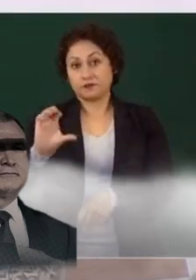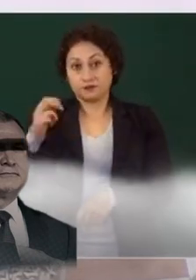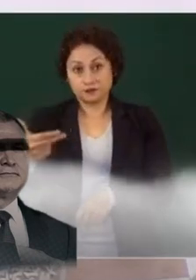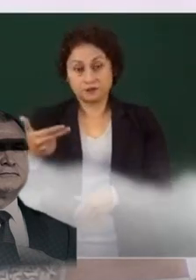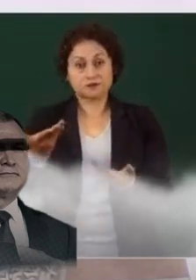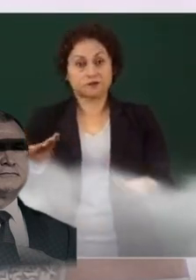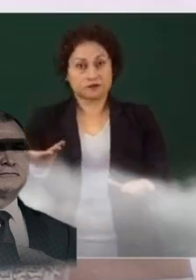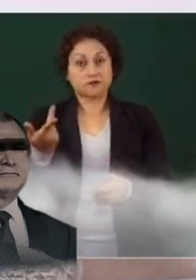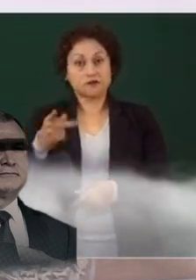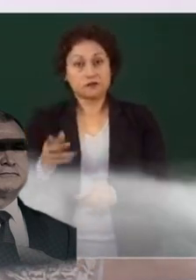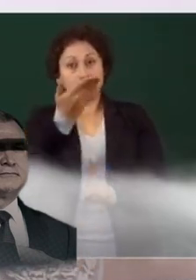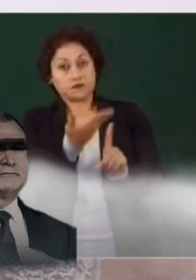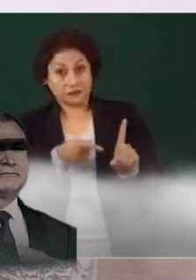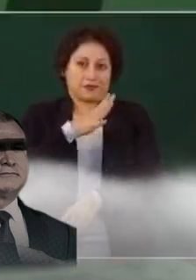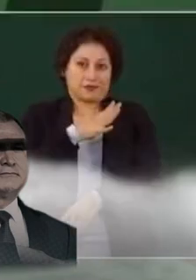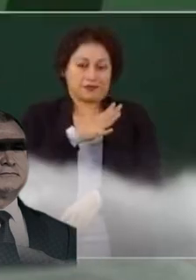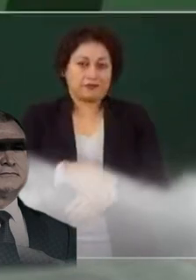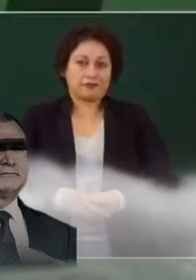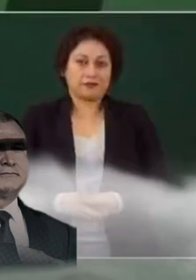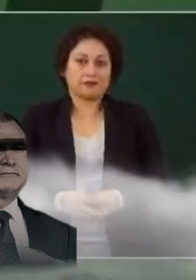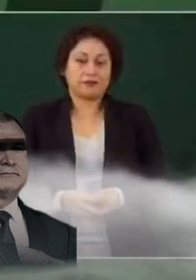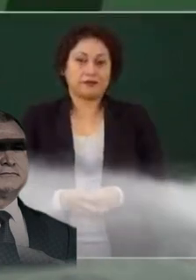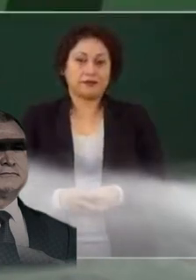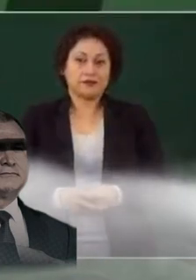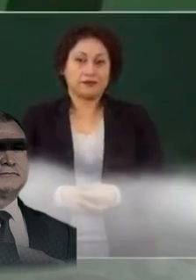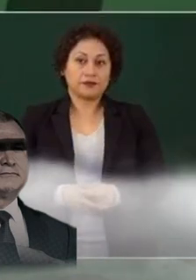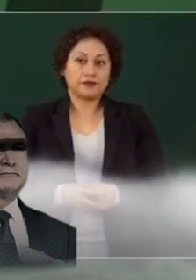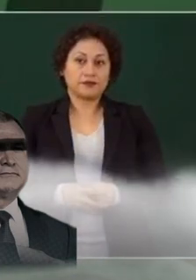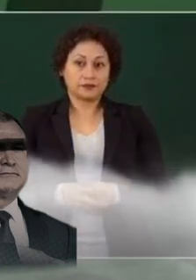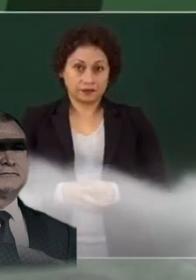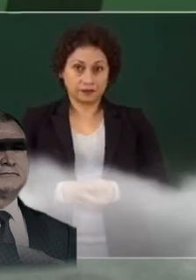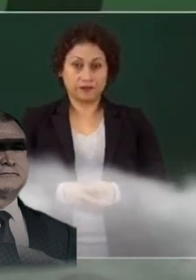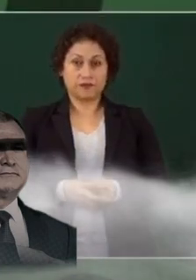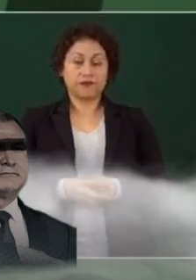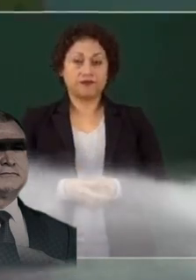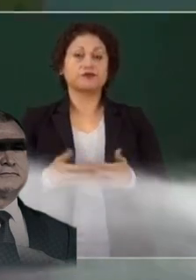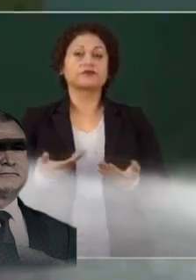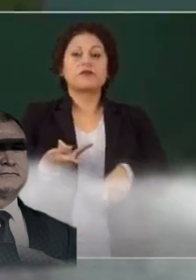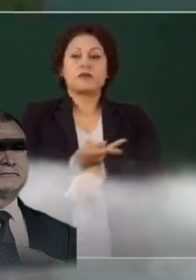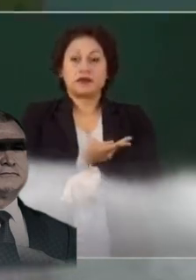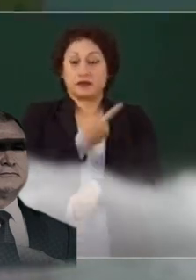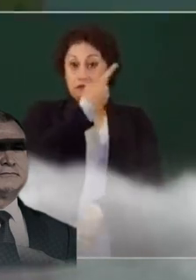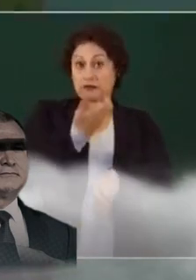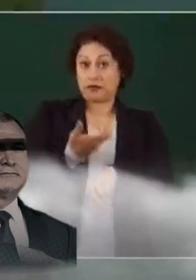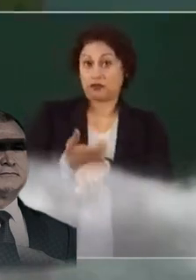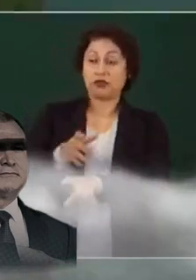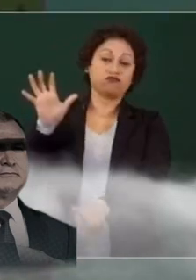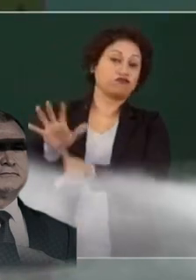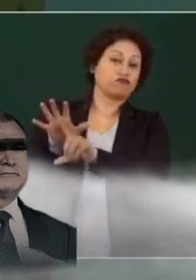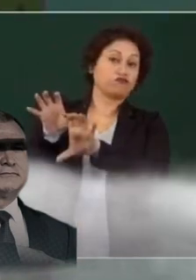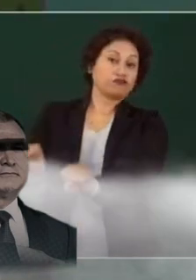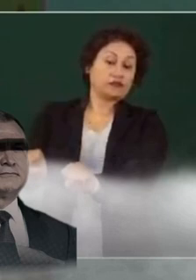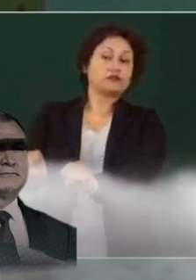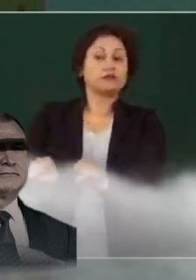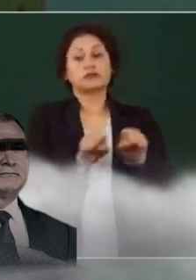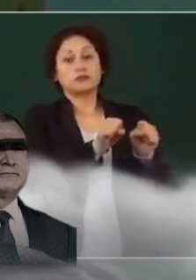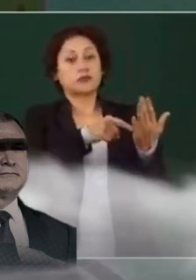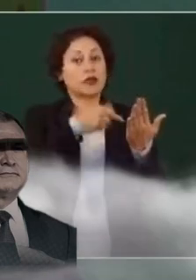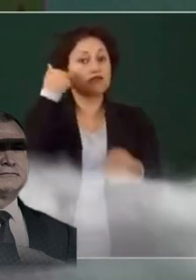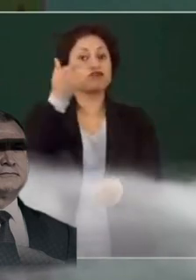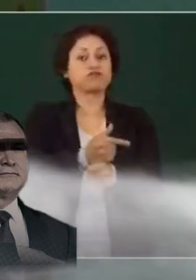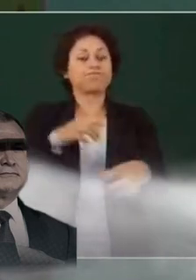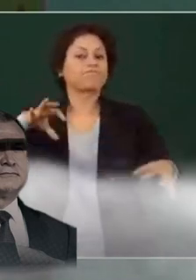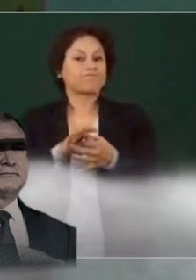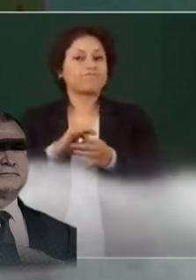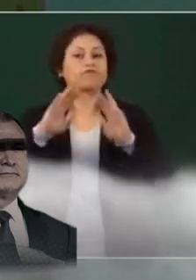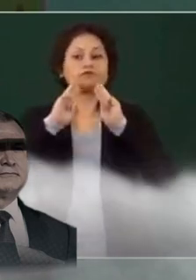un hombre con mucho poder y este lo detienen Estados Unidos y lo acusan de vinculación con la delincuencia organizada